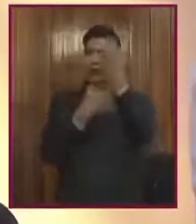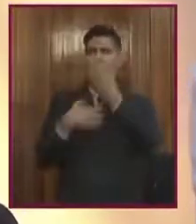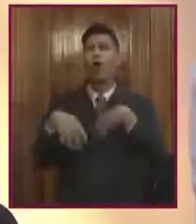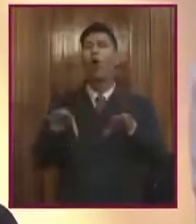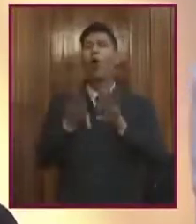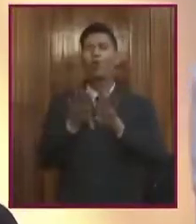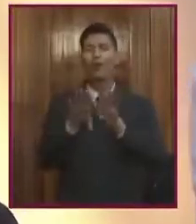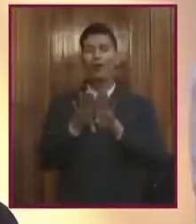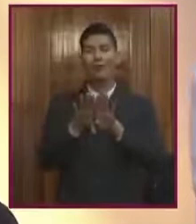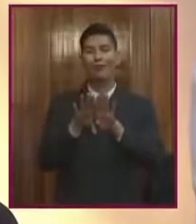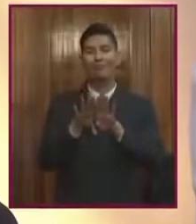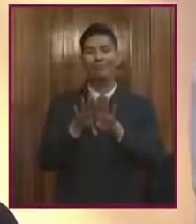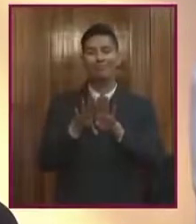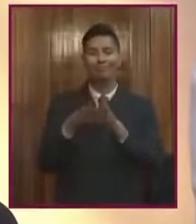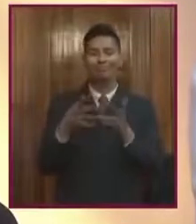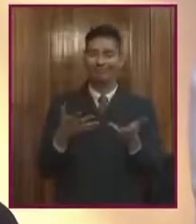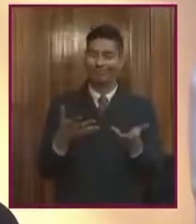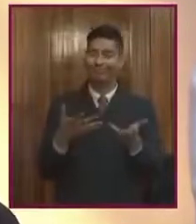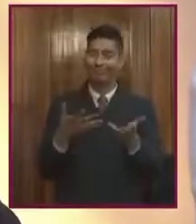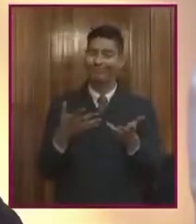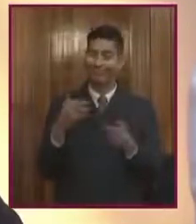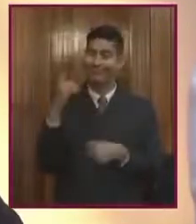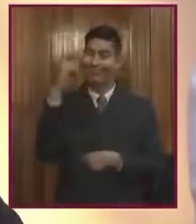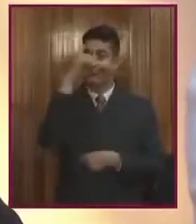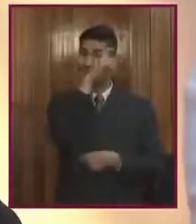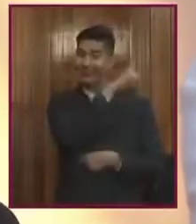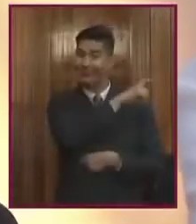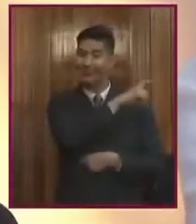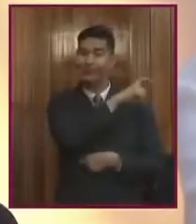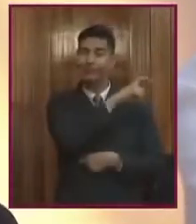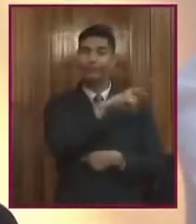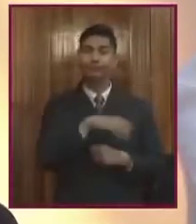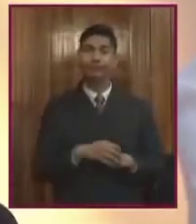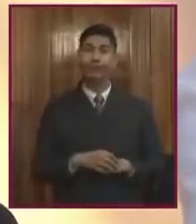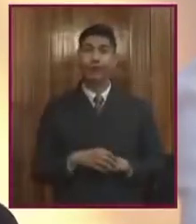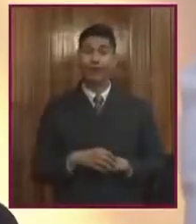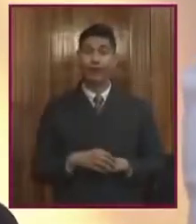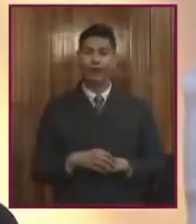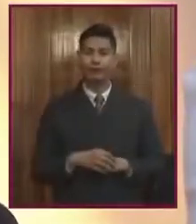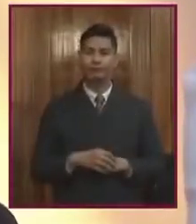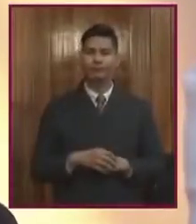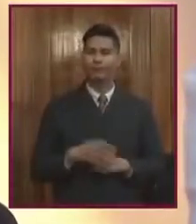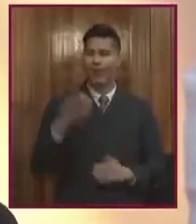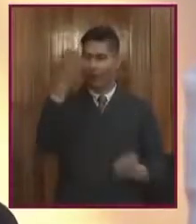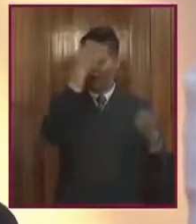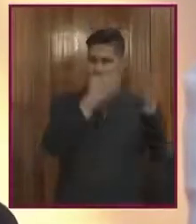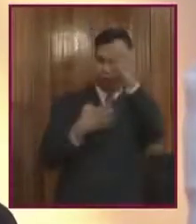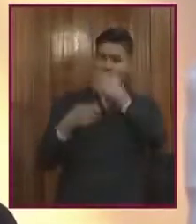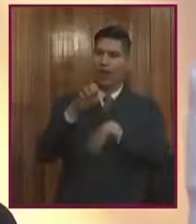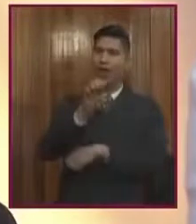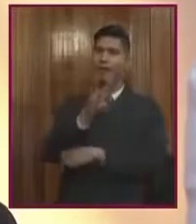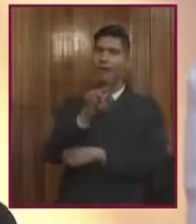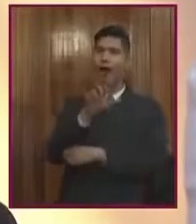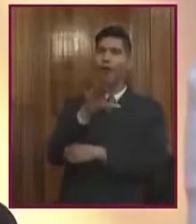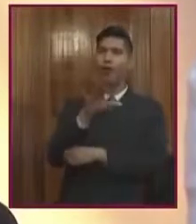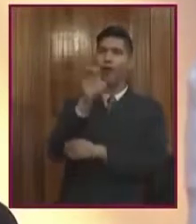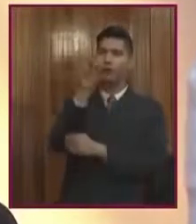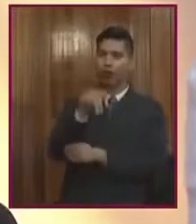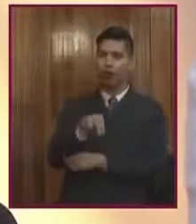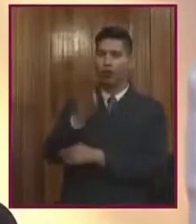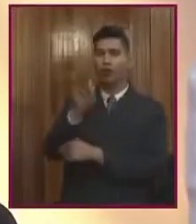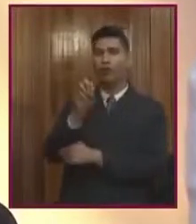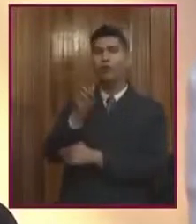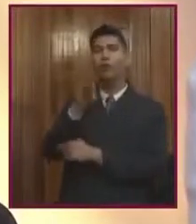tarea. Y no porque la evaluación formativa no sea un tema relevante en nuestro medio, sino